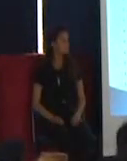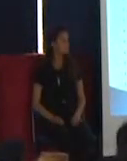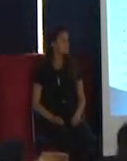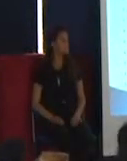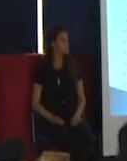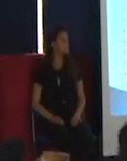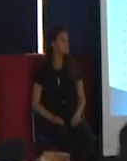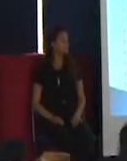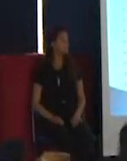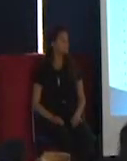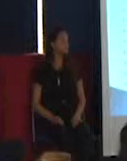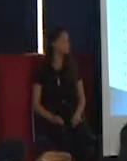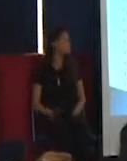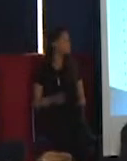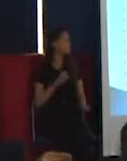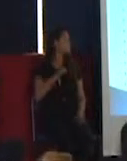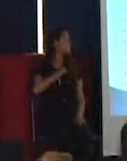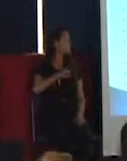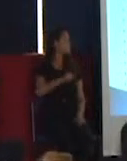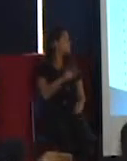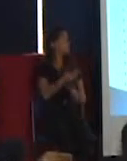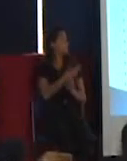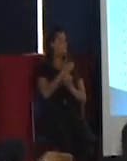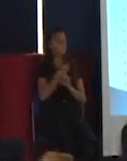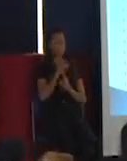Derecho a la protección social.